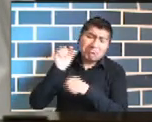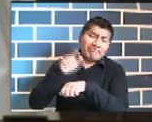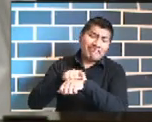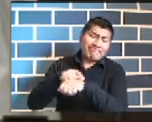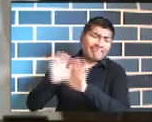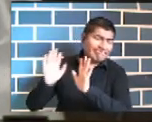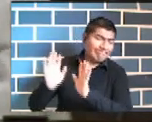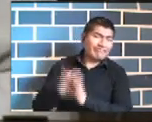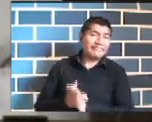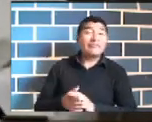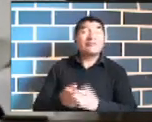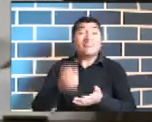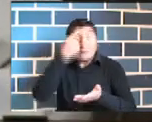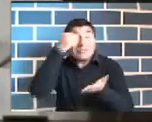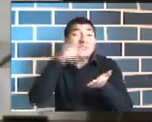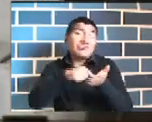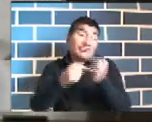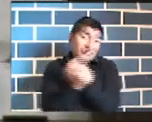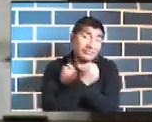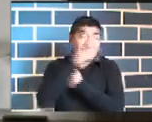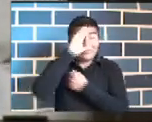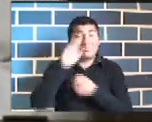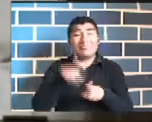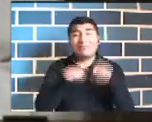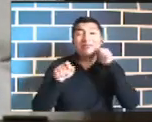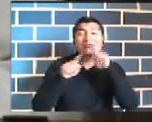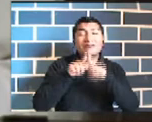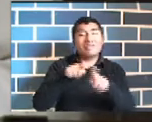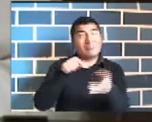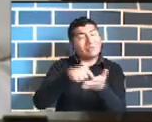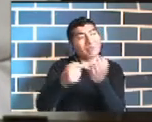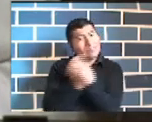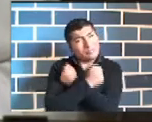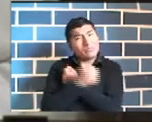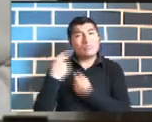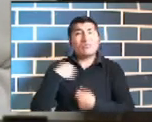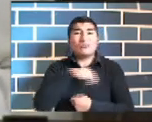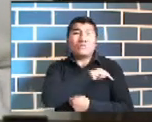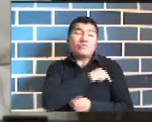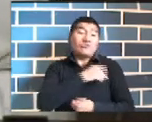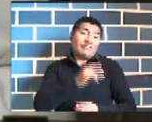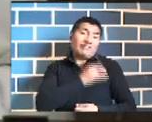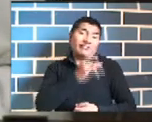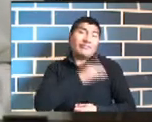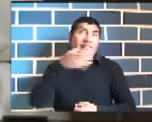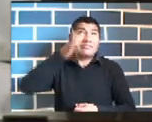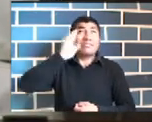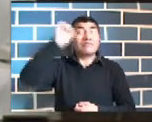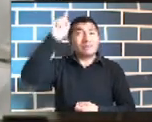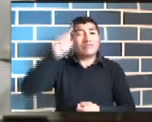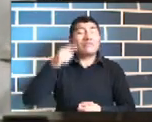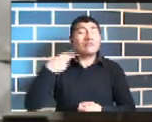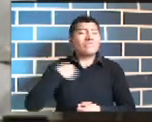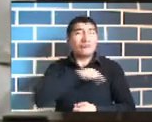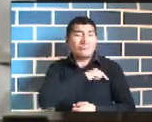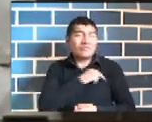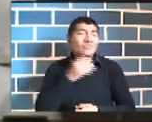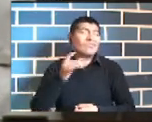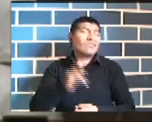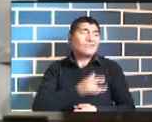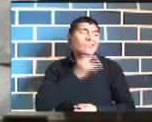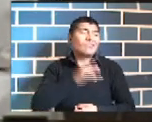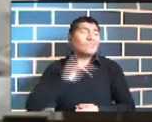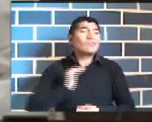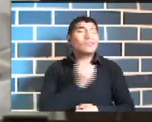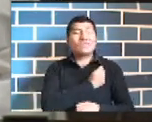momentos. Por eso, queridos hermanos, por ese amor que nosotros lo hemos sentido de Dios, que lo hemos experimentado de